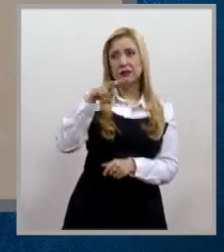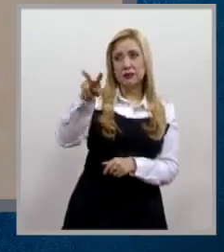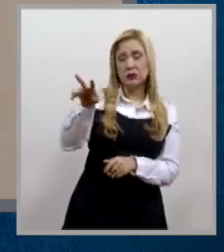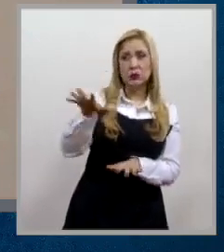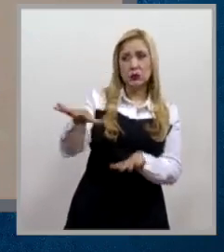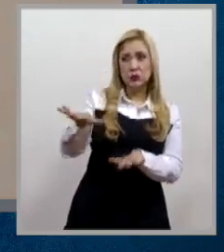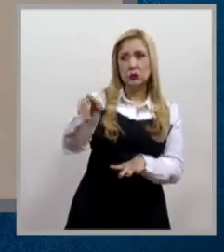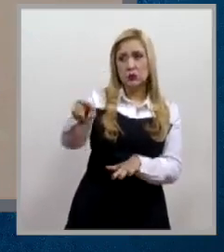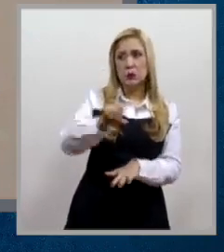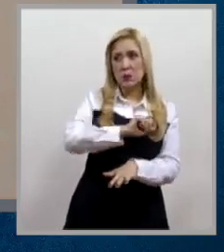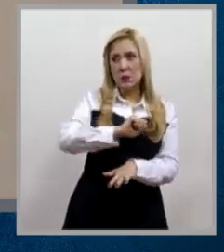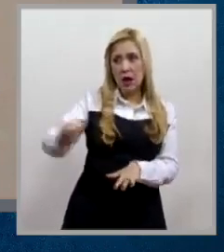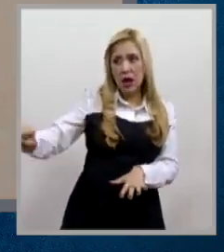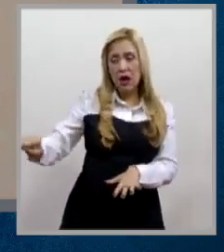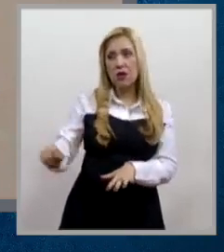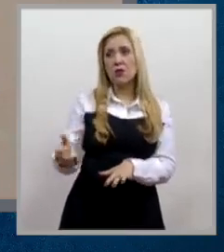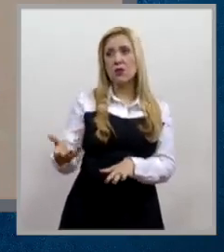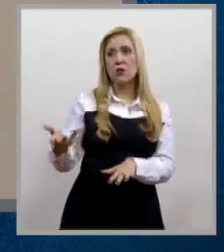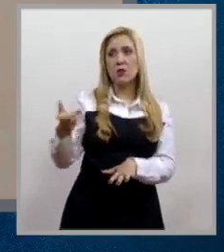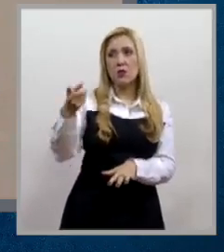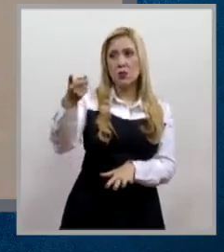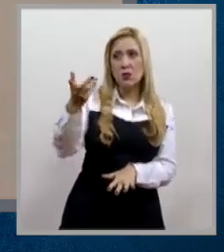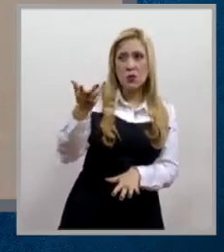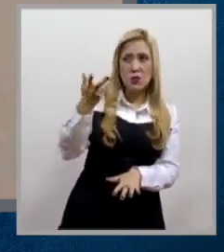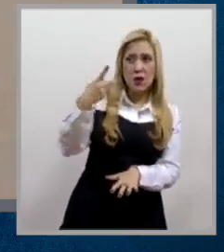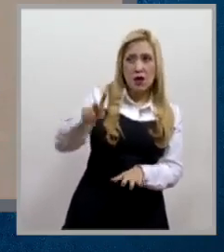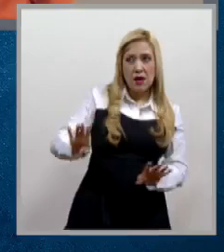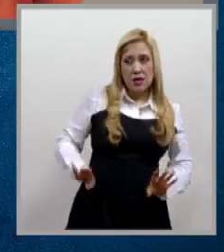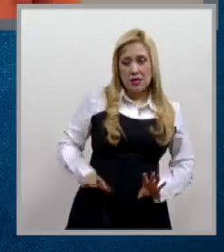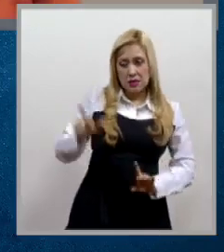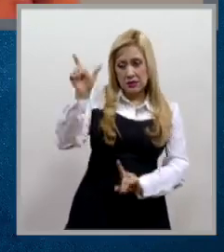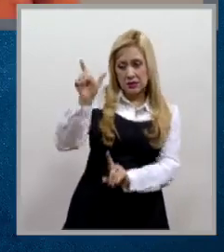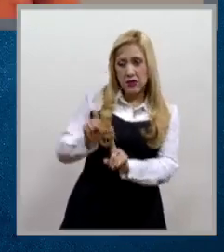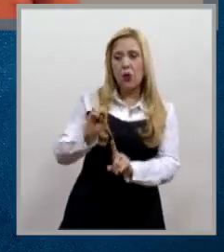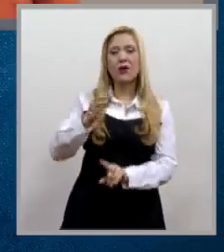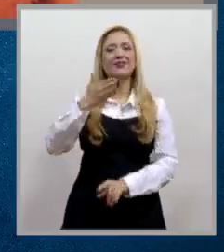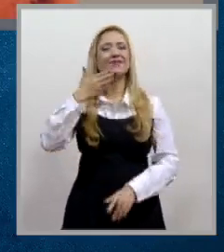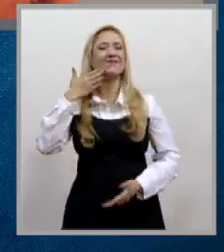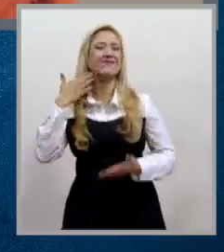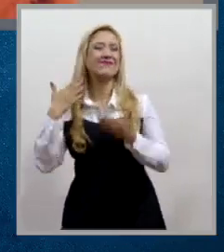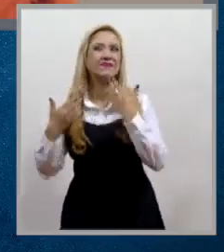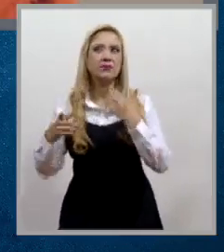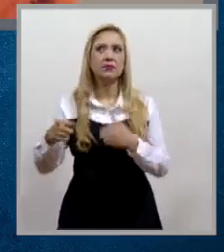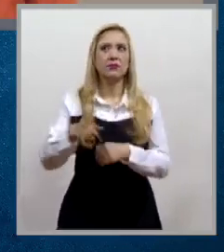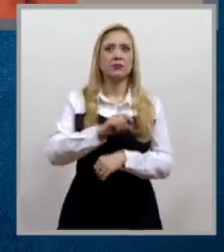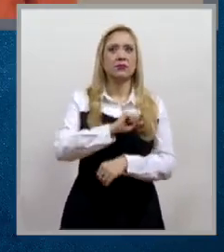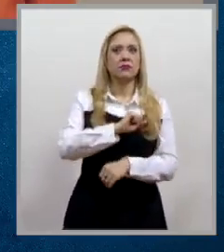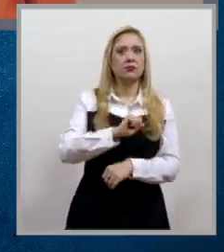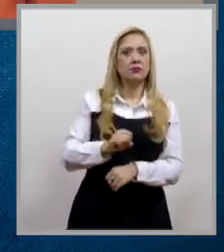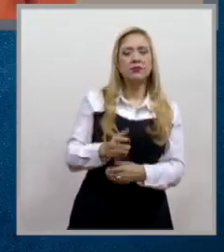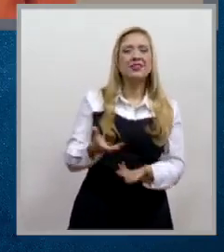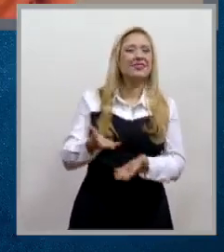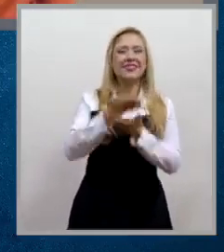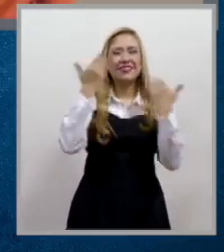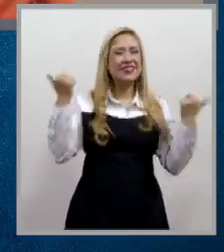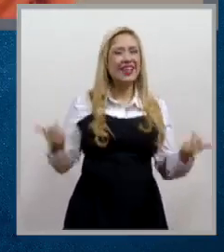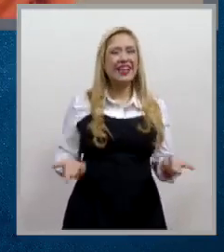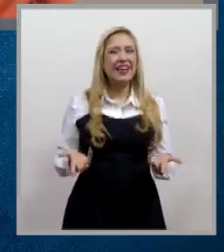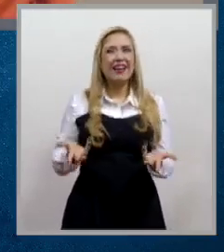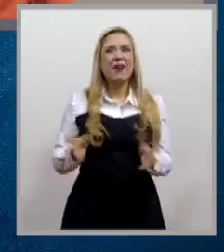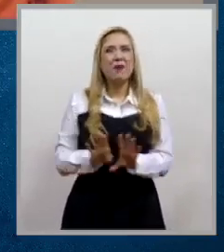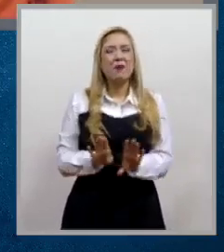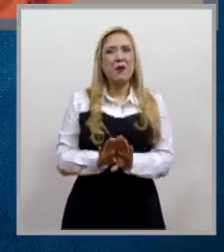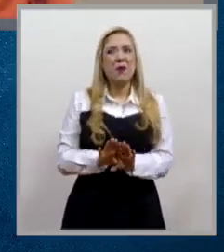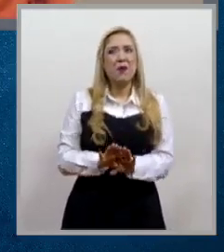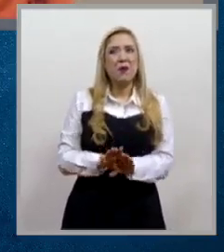y universalmente aplicable, digamos, a todos los casos. Y eso me parece que va exactamente en contra de